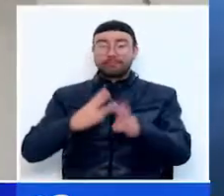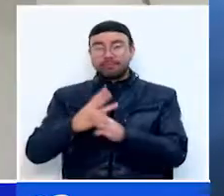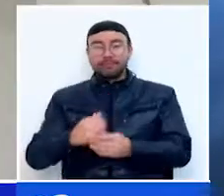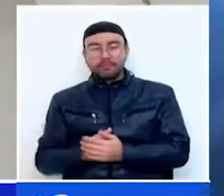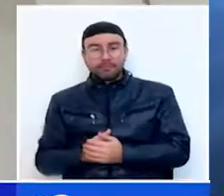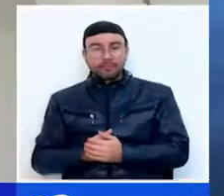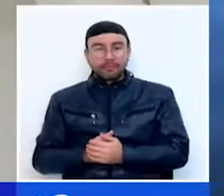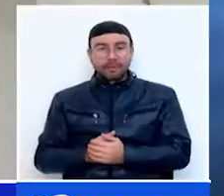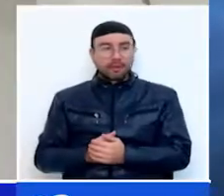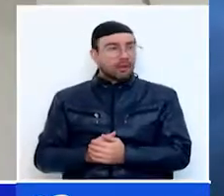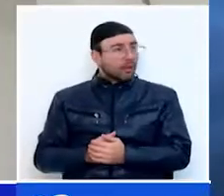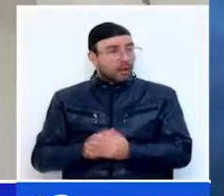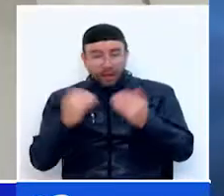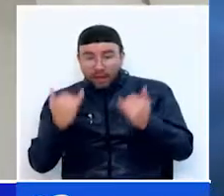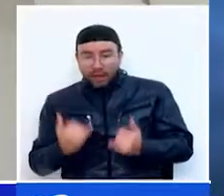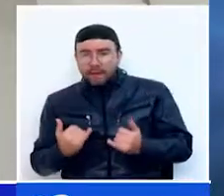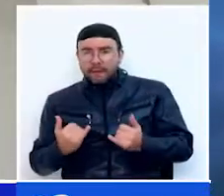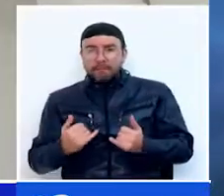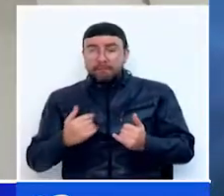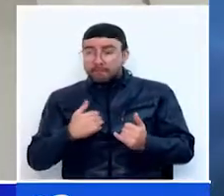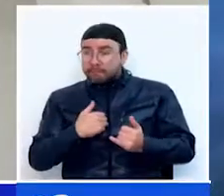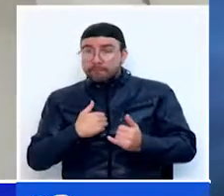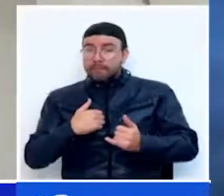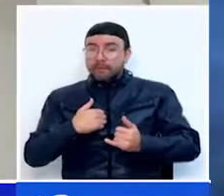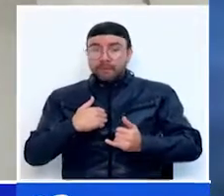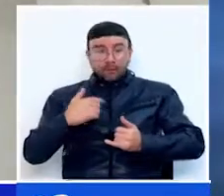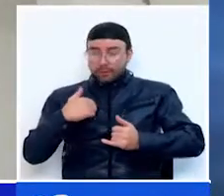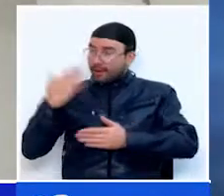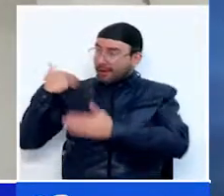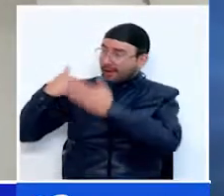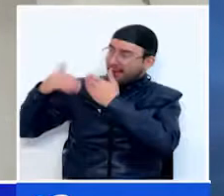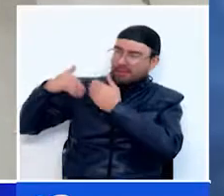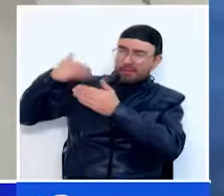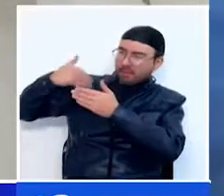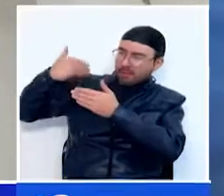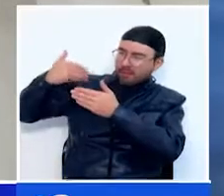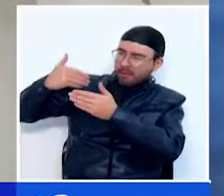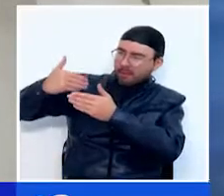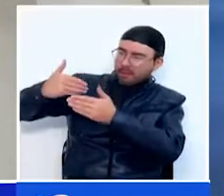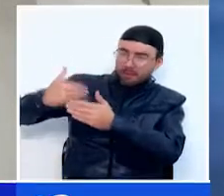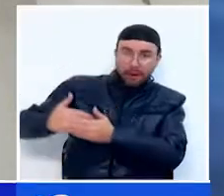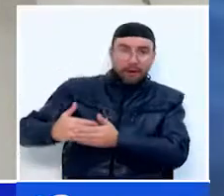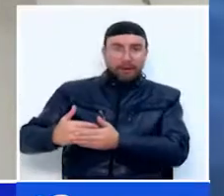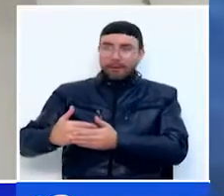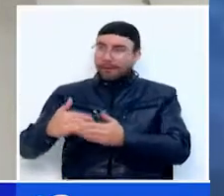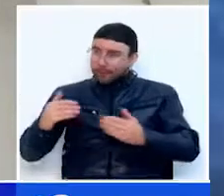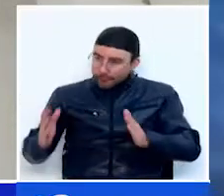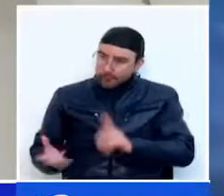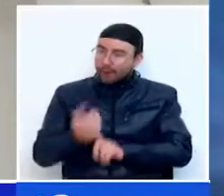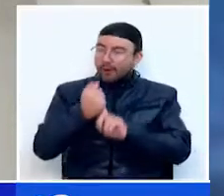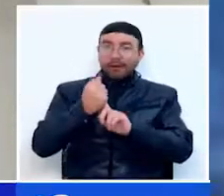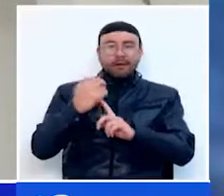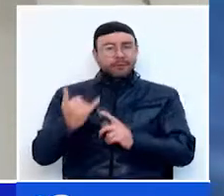que ahora estoy recogiendo lo que sembré. Lo que siempre recibo, obviamente, fue una alegría inmensa